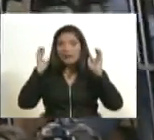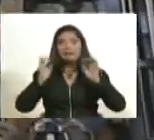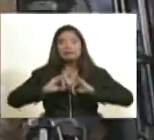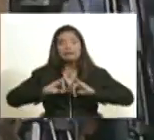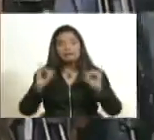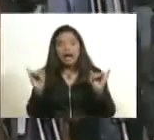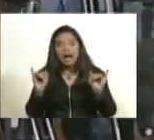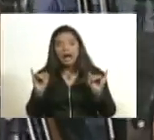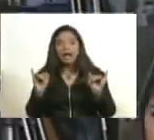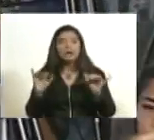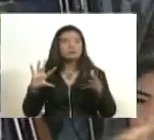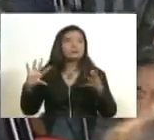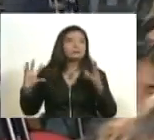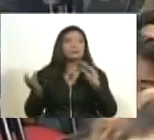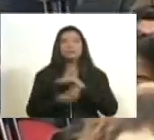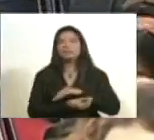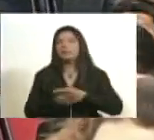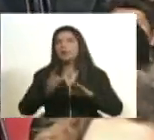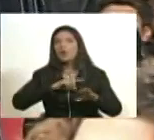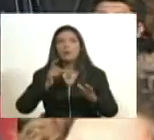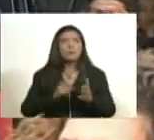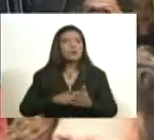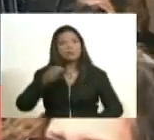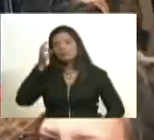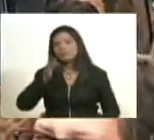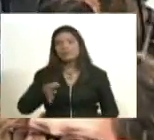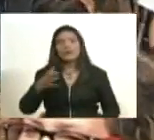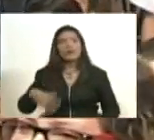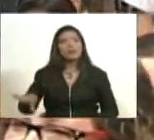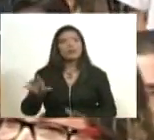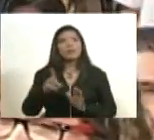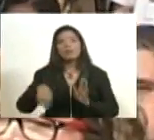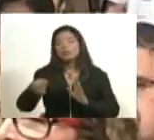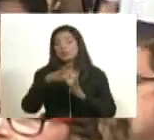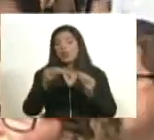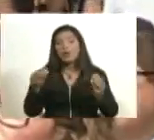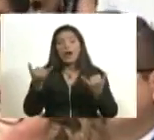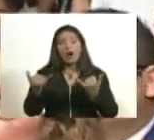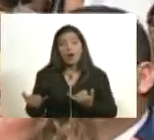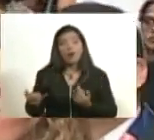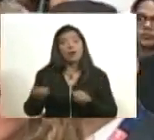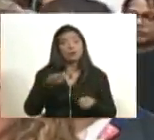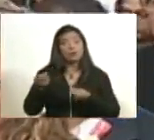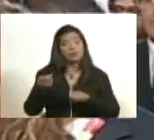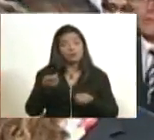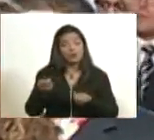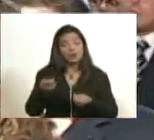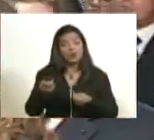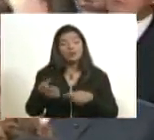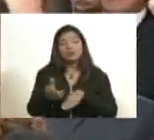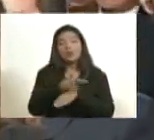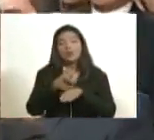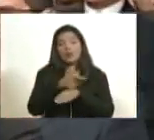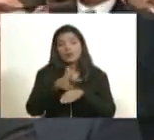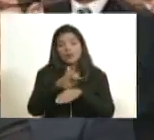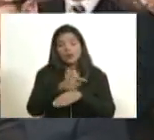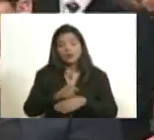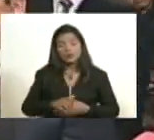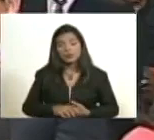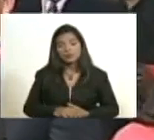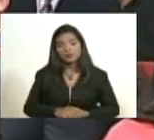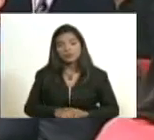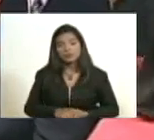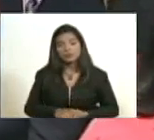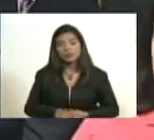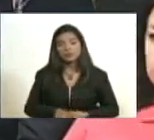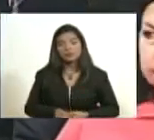totalmente convertido al extremismo de derecha, y ahora en manos del gobierno extremista de Trump, Luis Almagro ha